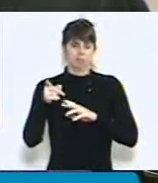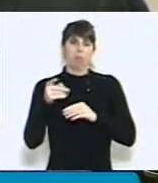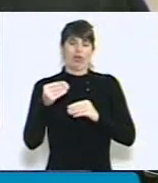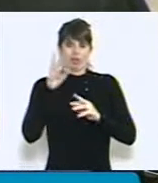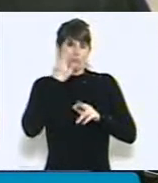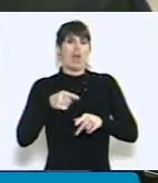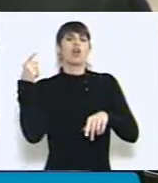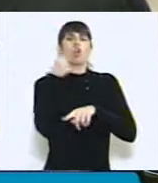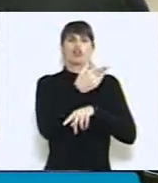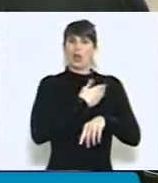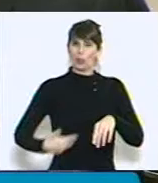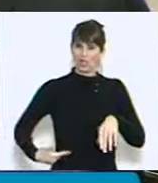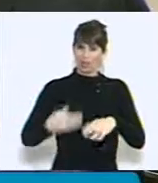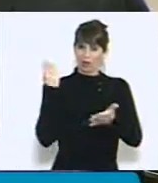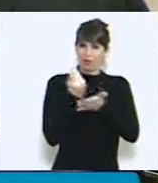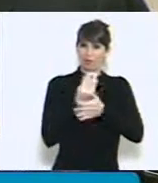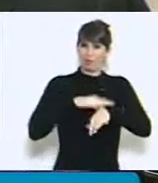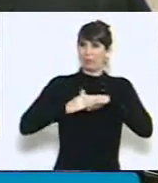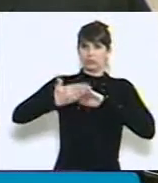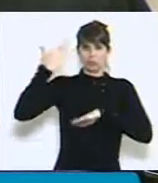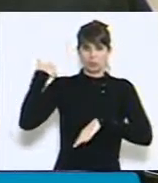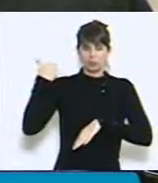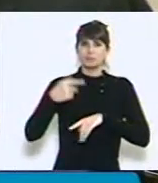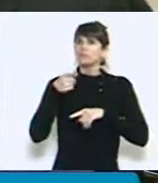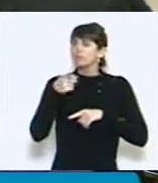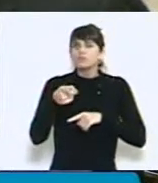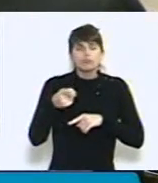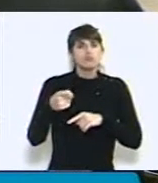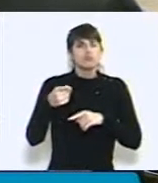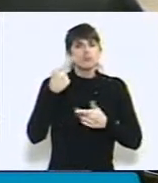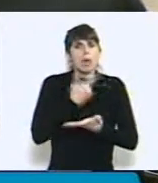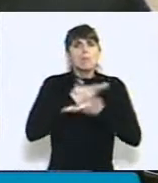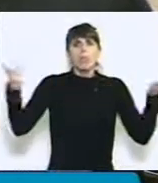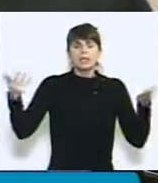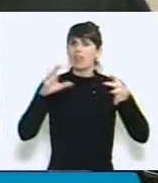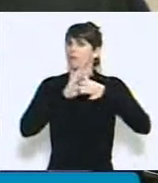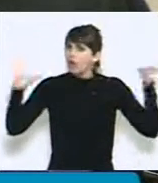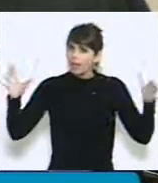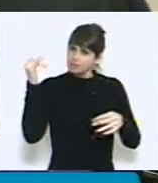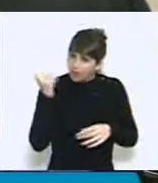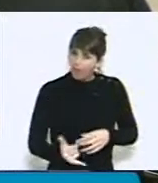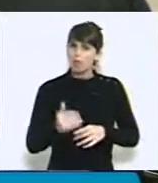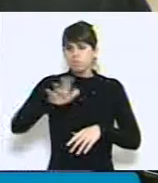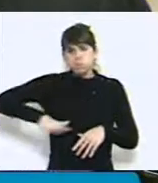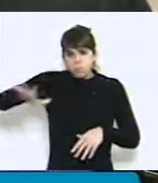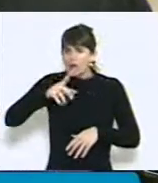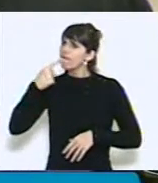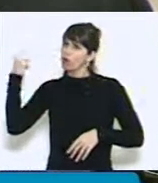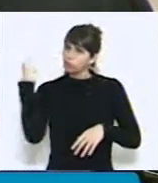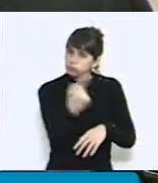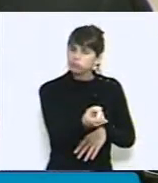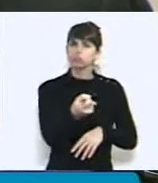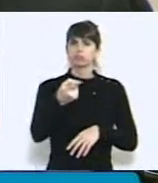momento. Fue un claro ejercicio de democracia directa, con el pueblo opinando y decidiendo